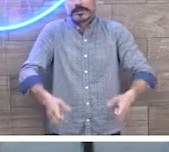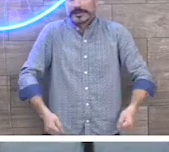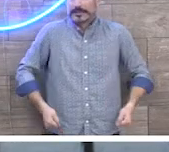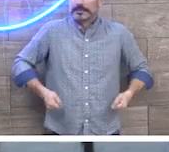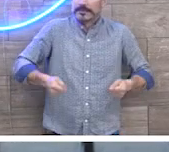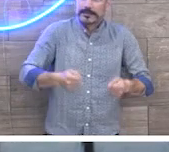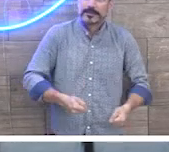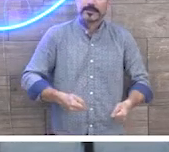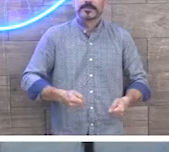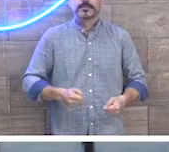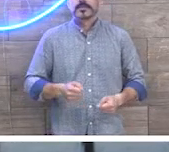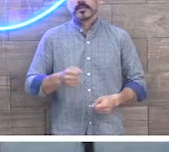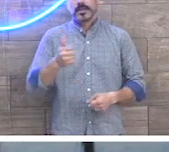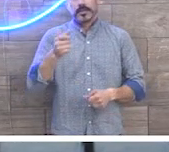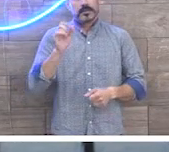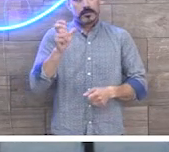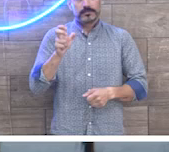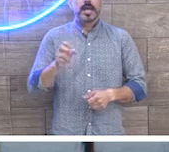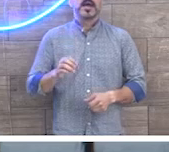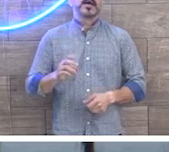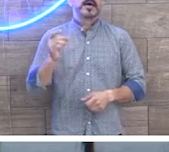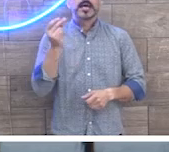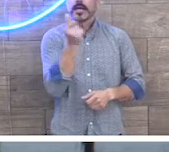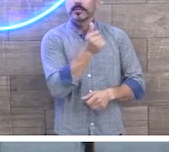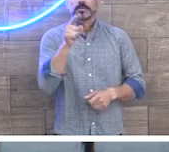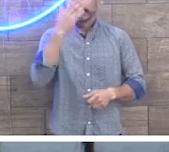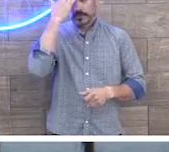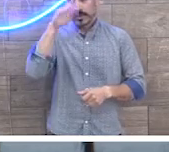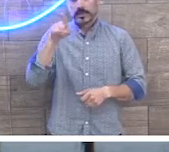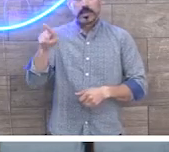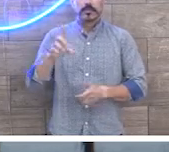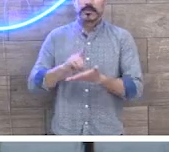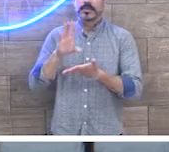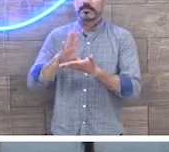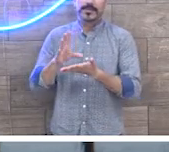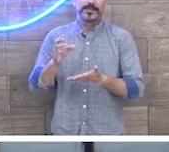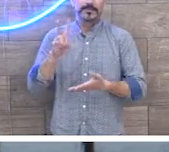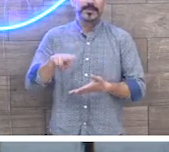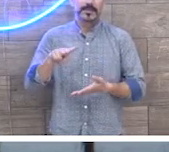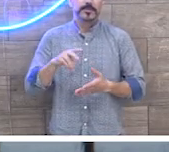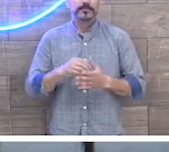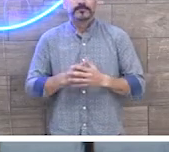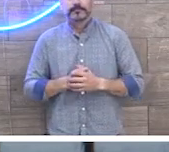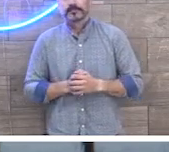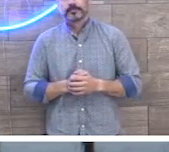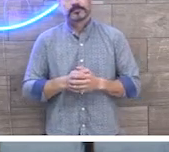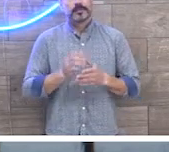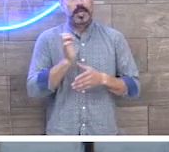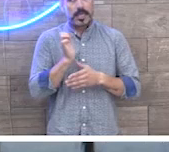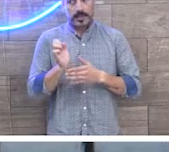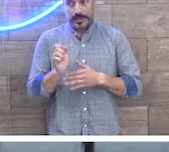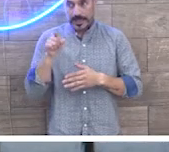siempre ha sido como que el ícono hacia la discapacidad. Muchos años el símbolo pues fue una silla de ruedas para todas las